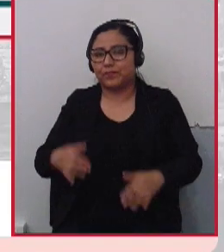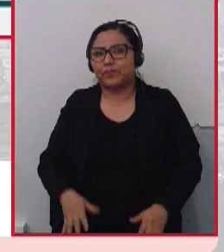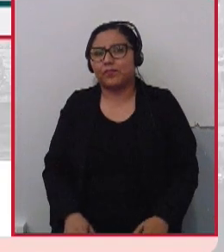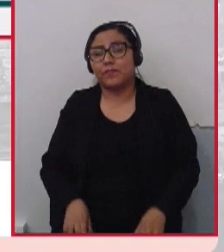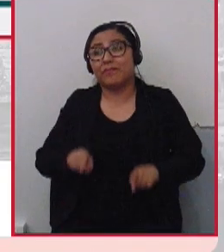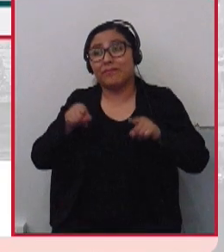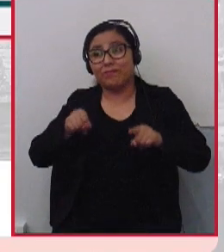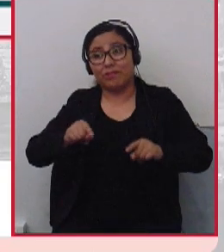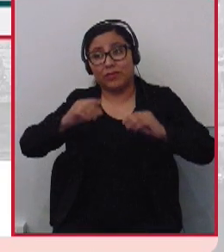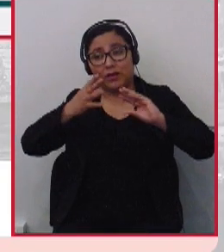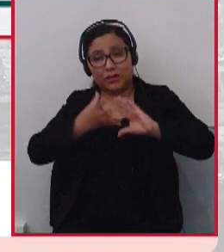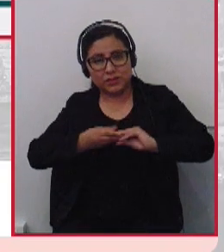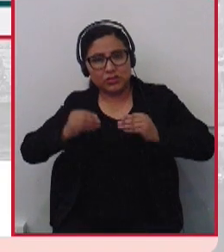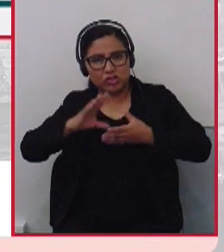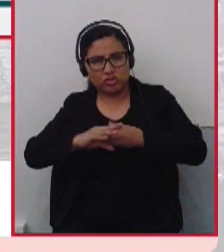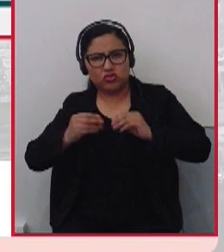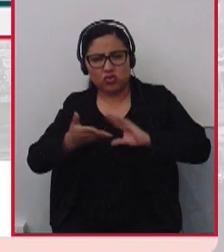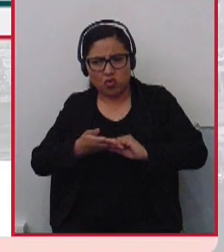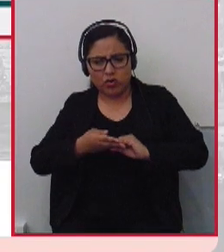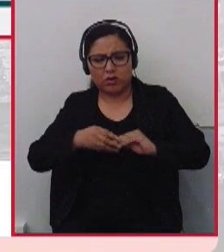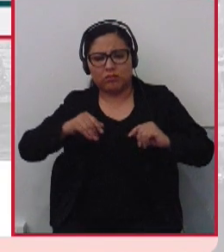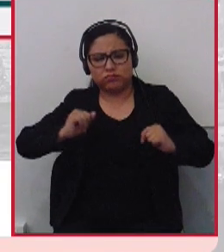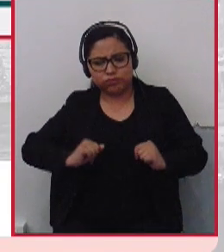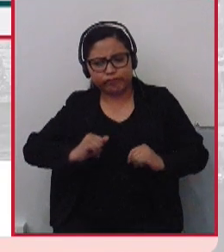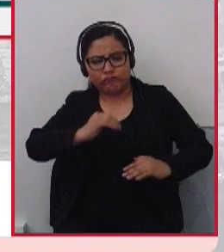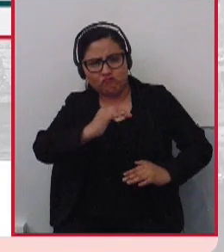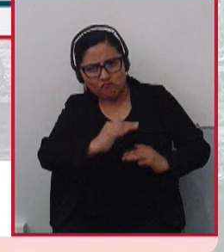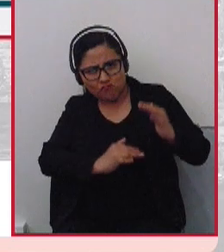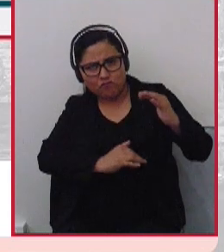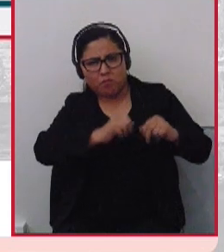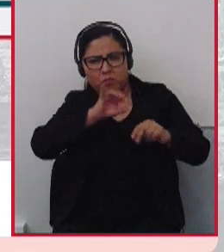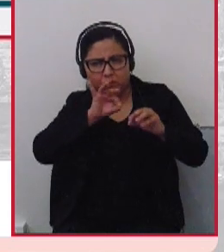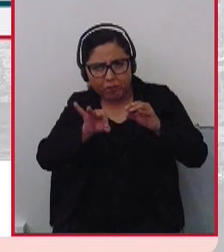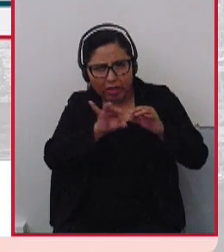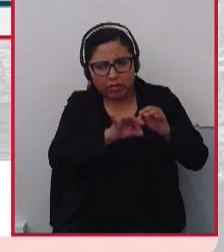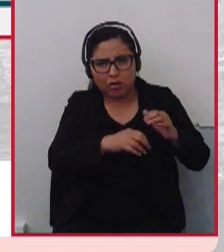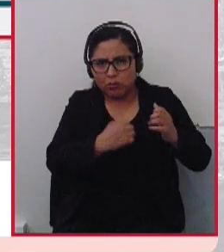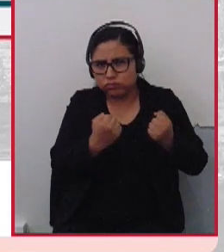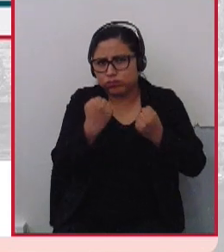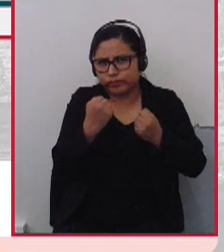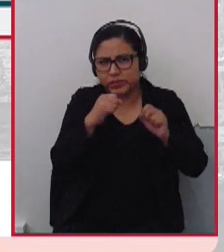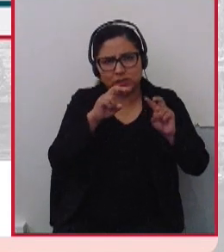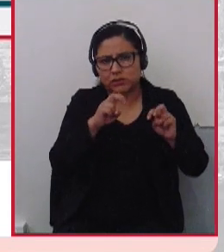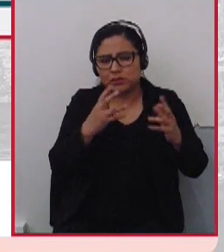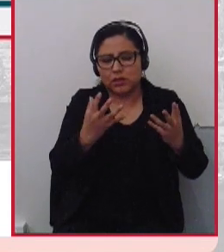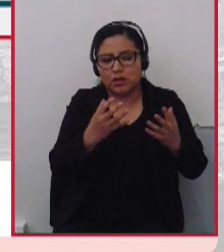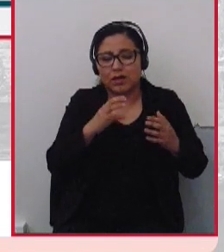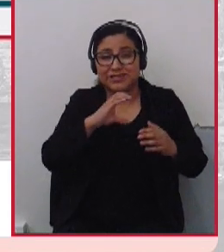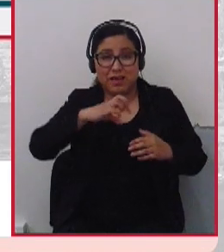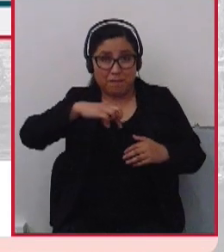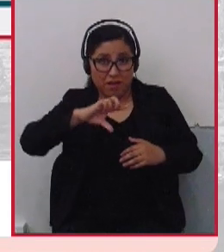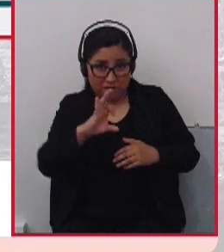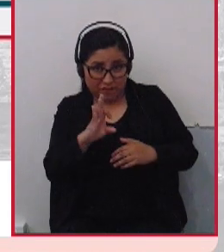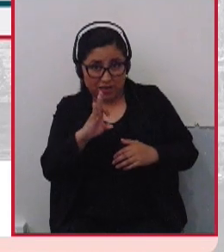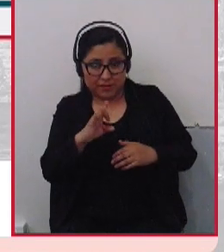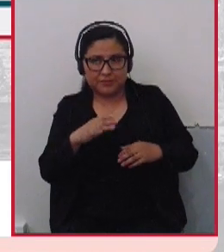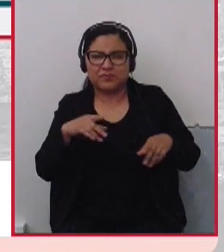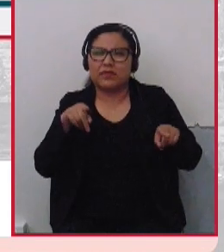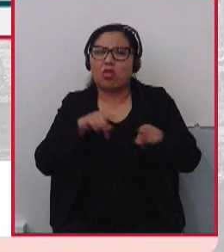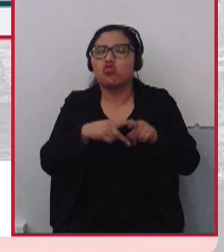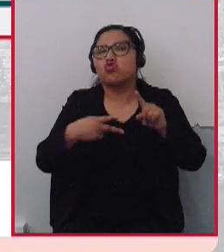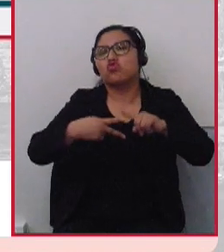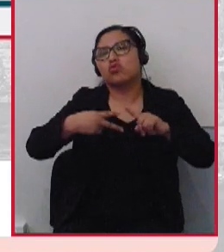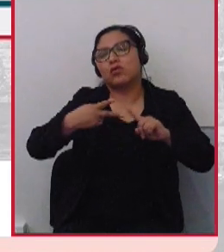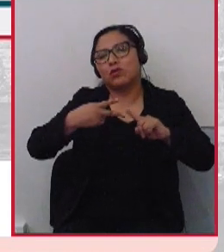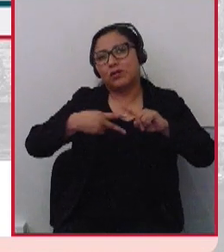Parte de la historia de la flotación de partículas gruesas radica en dos tipos de